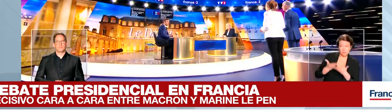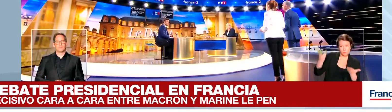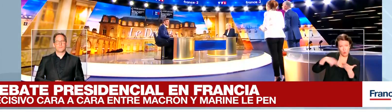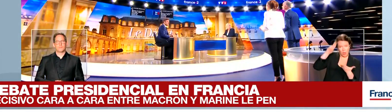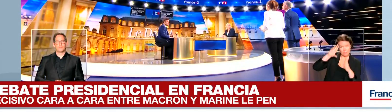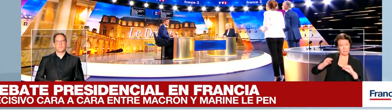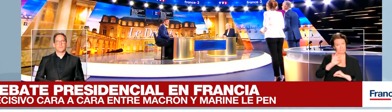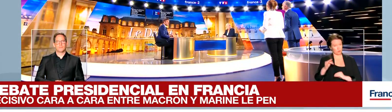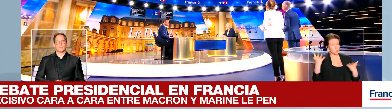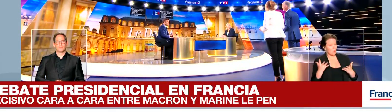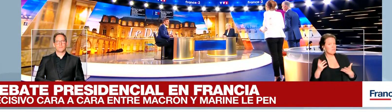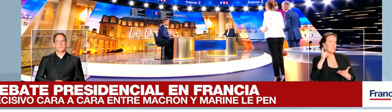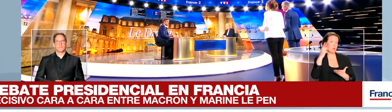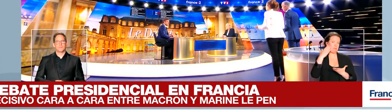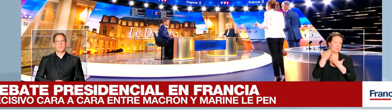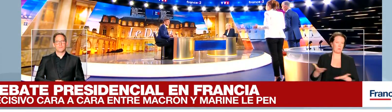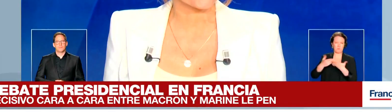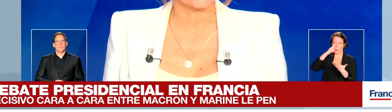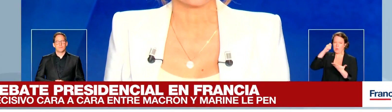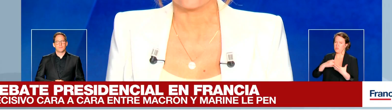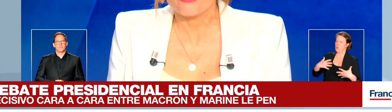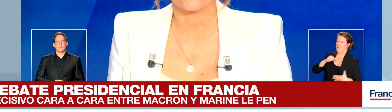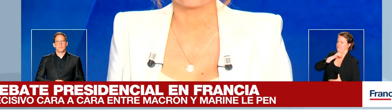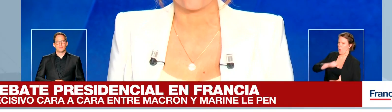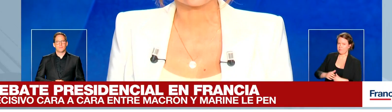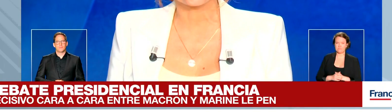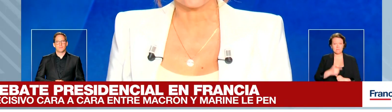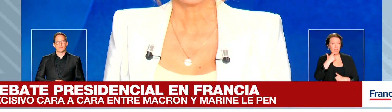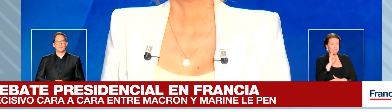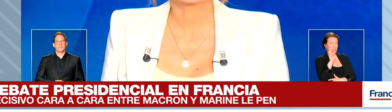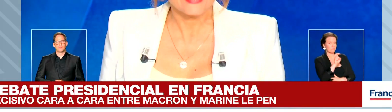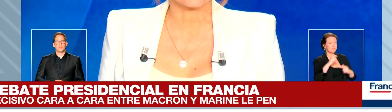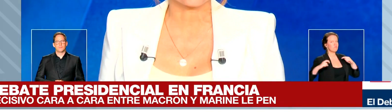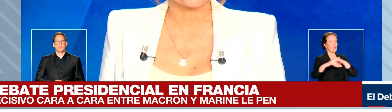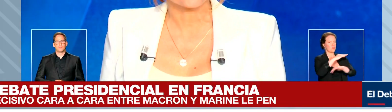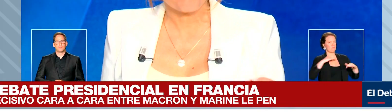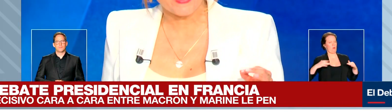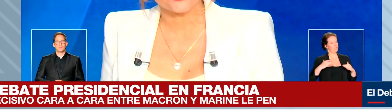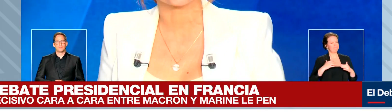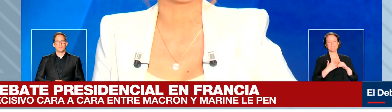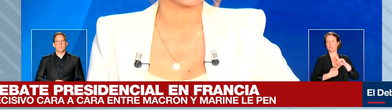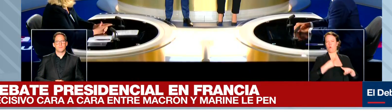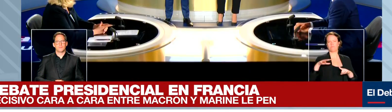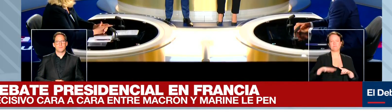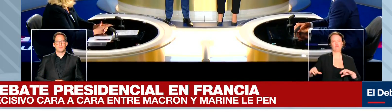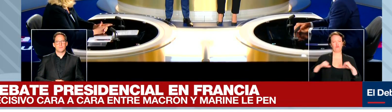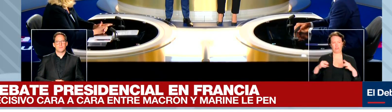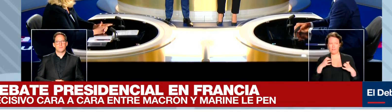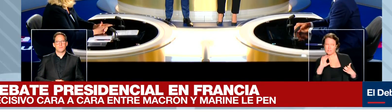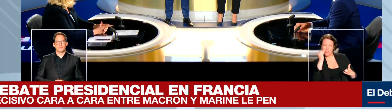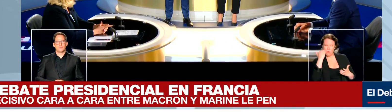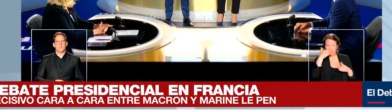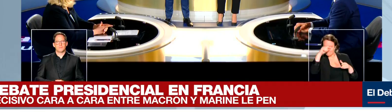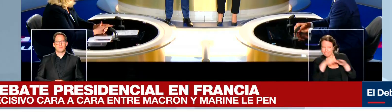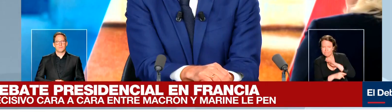Evocamos el lugar de Francia en Europa y en el mundo durante esta guerra de Ucrania. También hablaremos del medio ambiente, un tema muy esperado por